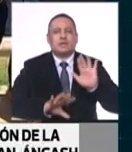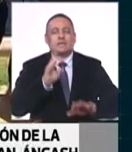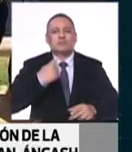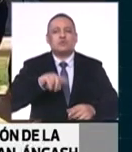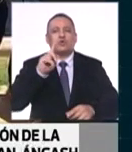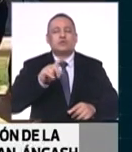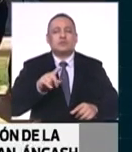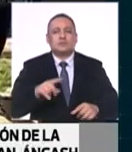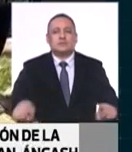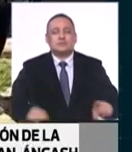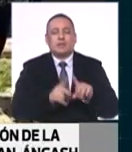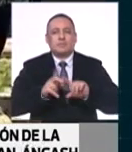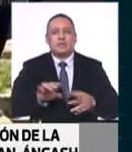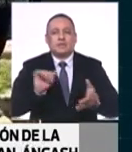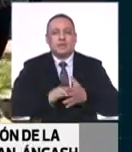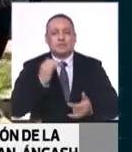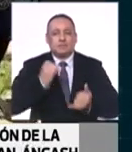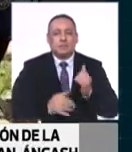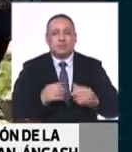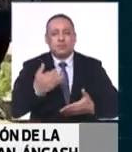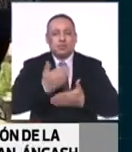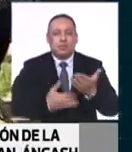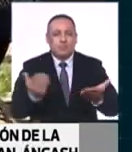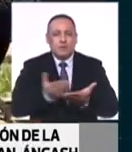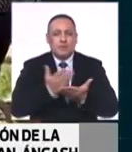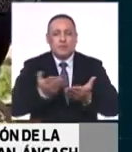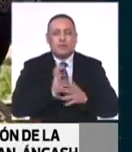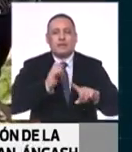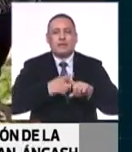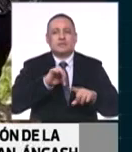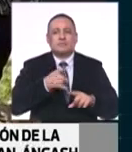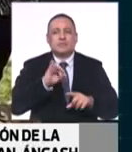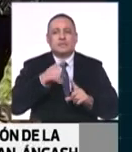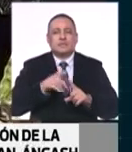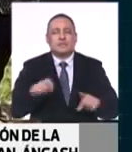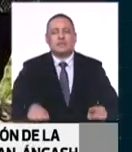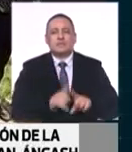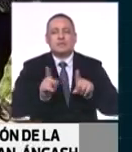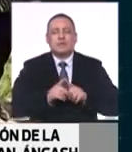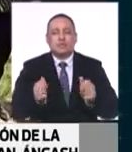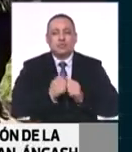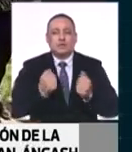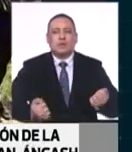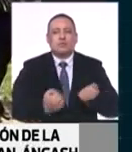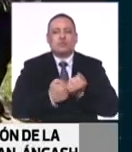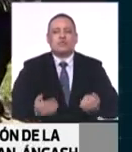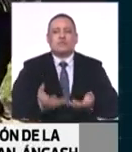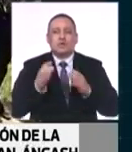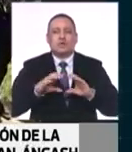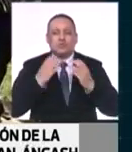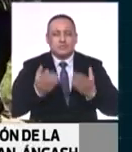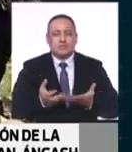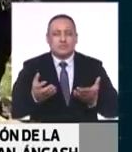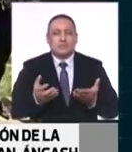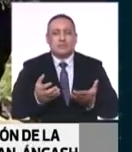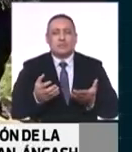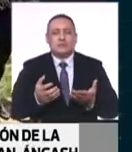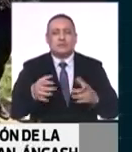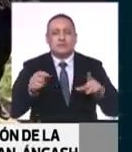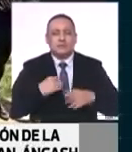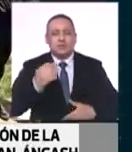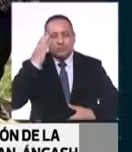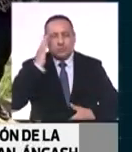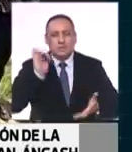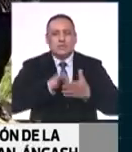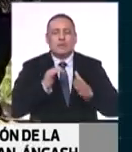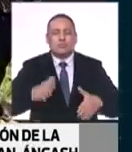millones, ya terminé elaboración de expediente y pues con el apoyo del congresista sé que vamos